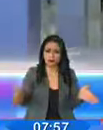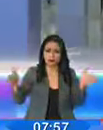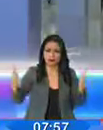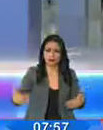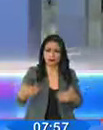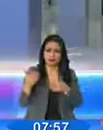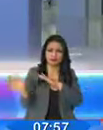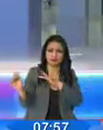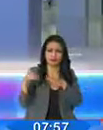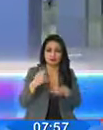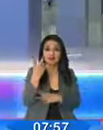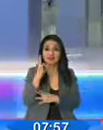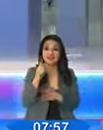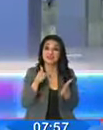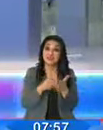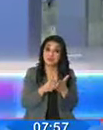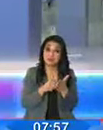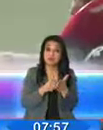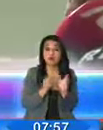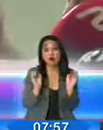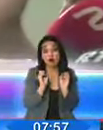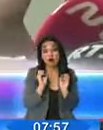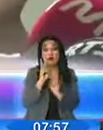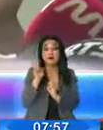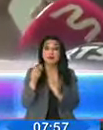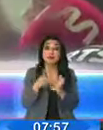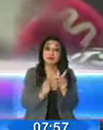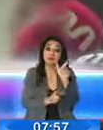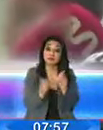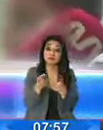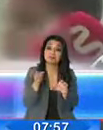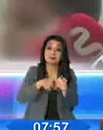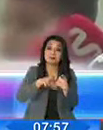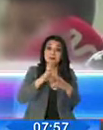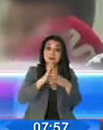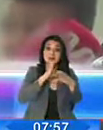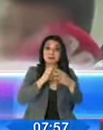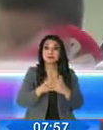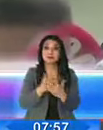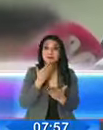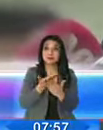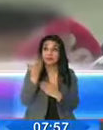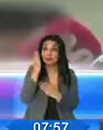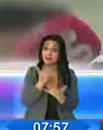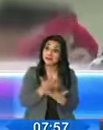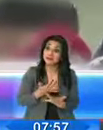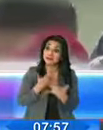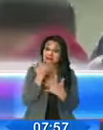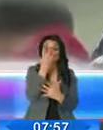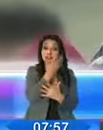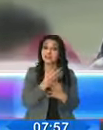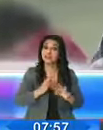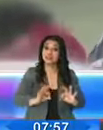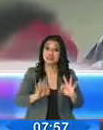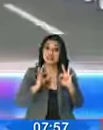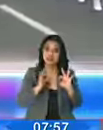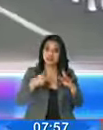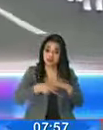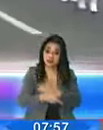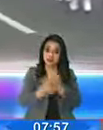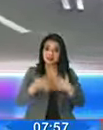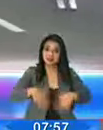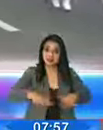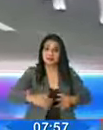entre 17.000 y 20.000 pasajeros. Bueno, gracias a Dios lo estábamos esperando y muy bonito está y estamos inaugurando.